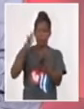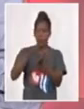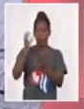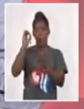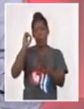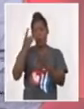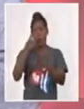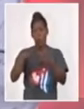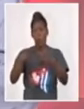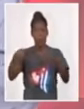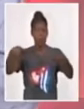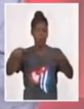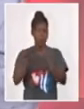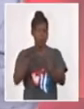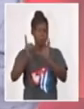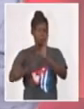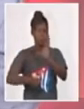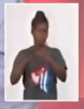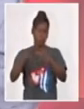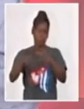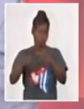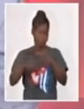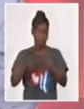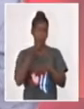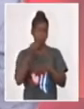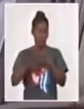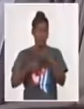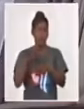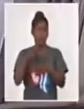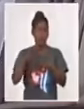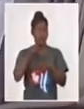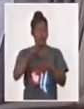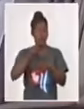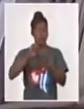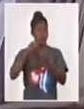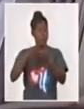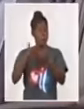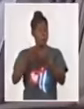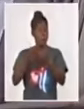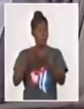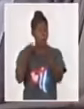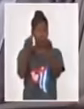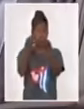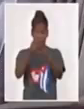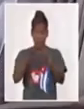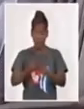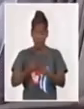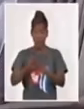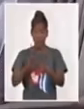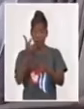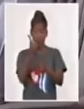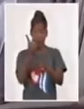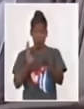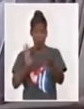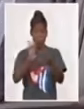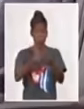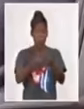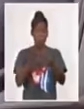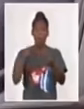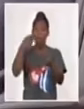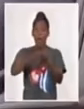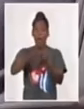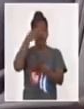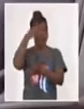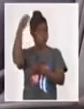tiene una tasa de interés máxima de 2,5%, es decir, que es algo bien atractivo. Bueno, es una posibilidad, sin duda, que se va